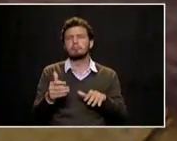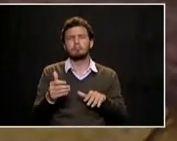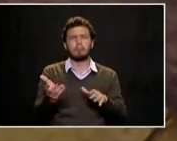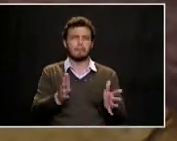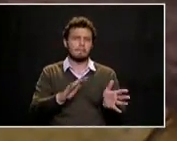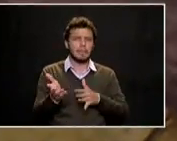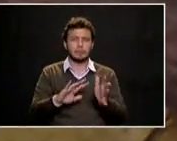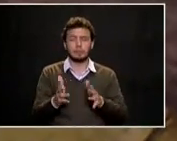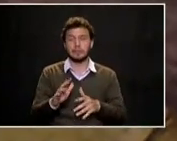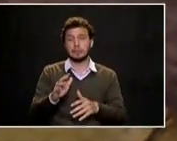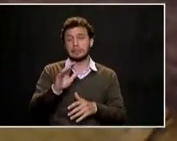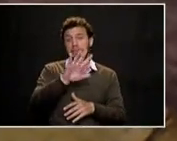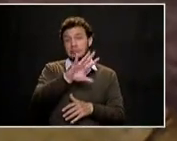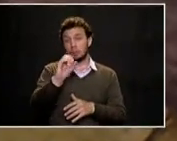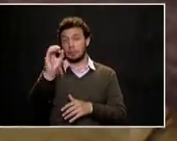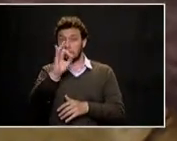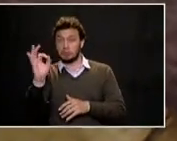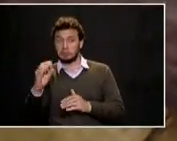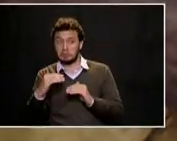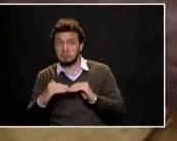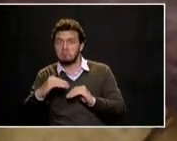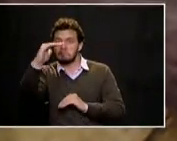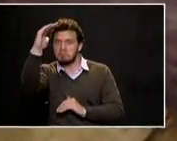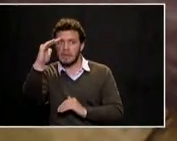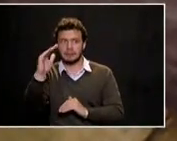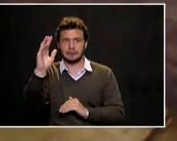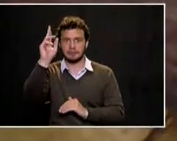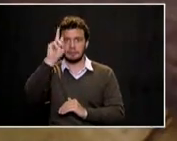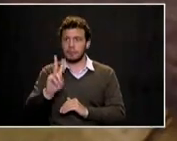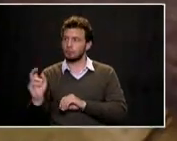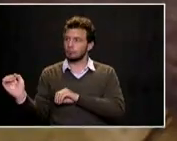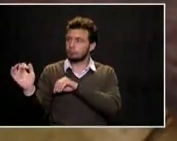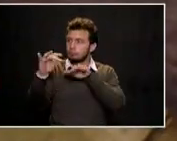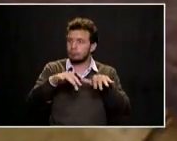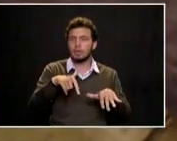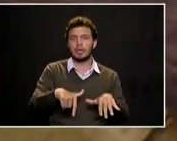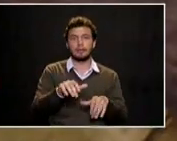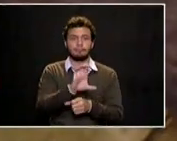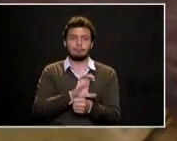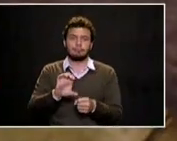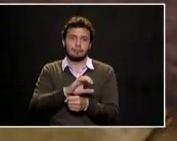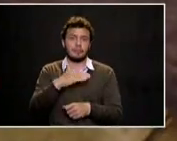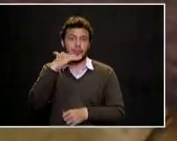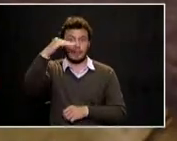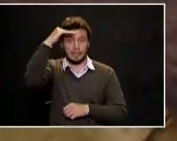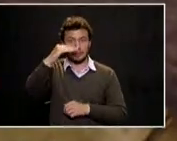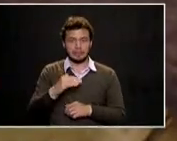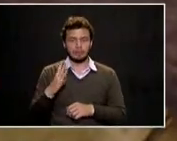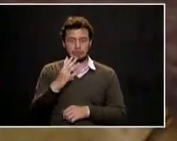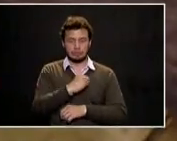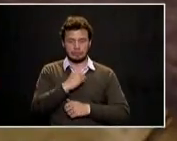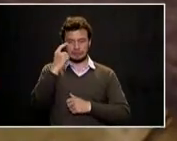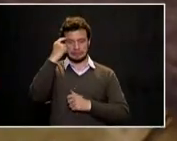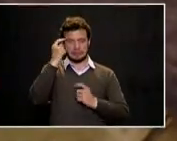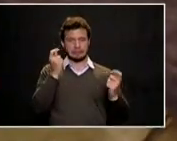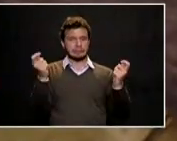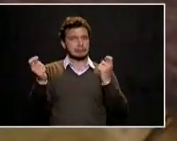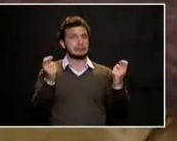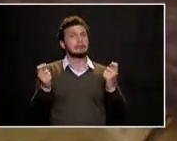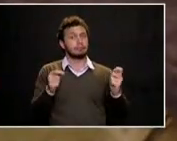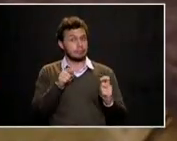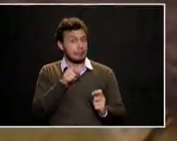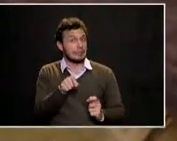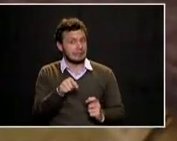del 50% adicional que han llegado informalmente a nuestra ciudad. Y es un reto muy grande que tenemos como ciudad. Nosotros tenemos que